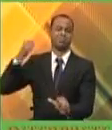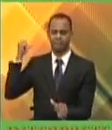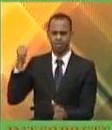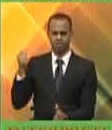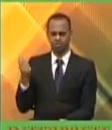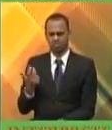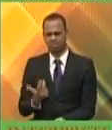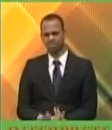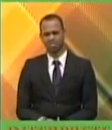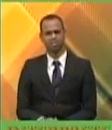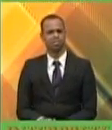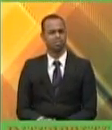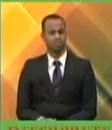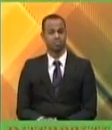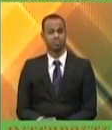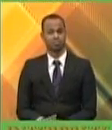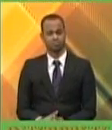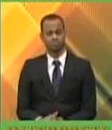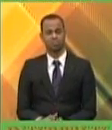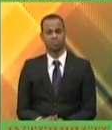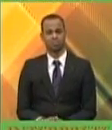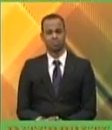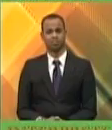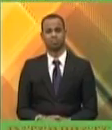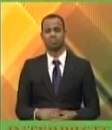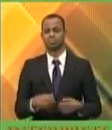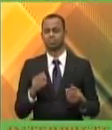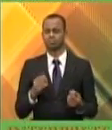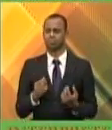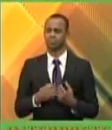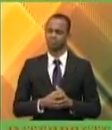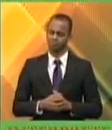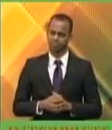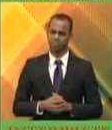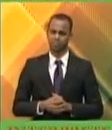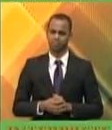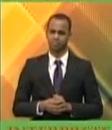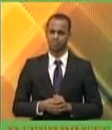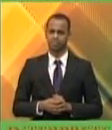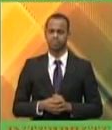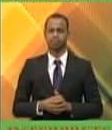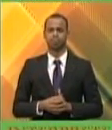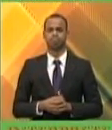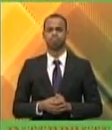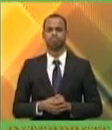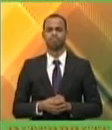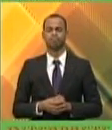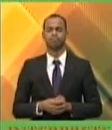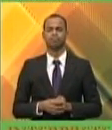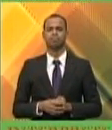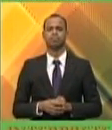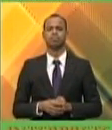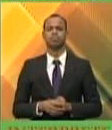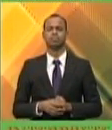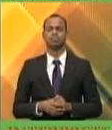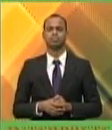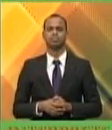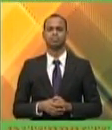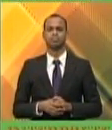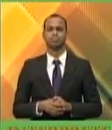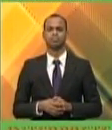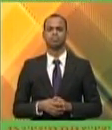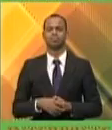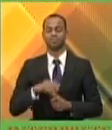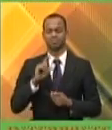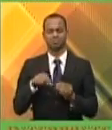si poca en el 20 ya empezamos a hablar de estas cosas por lo menos y entonces dijo en